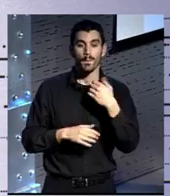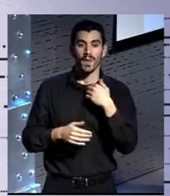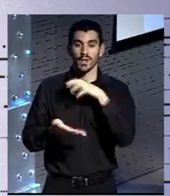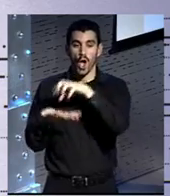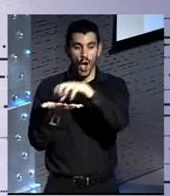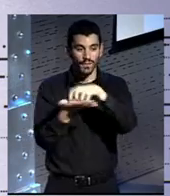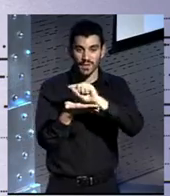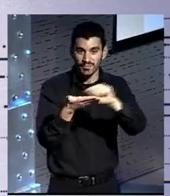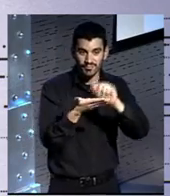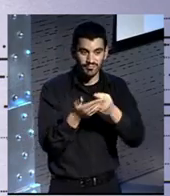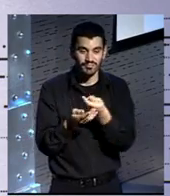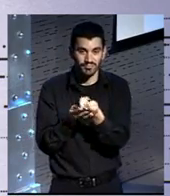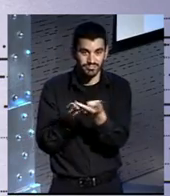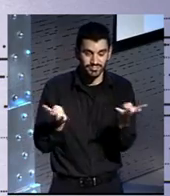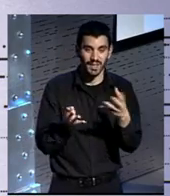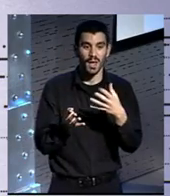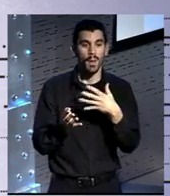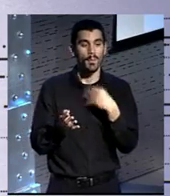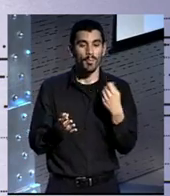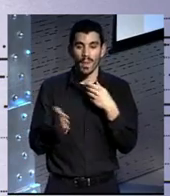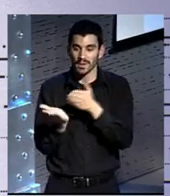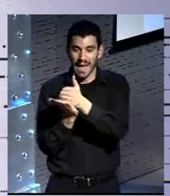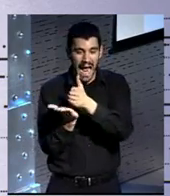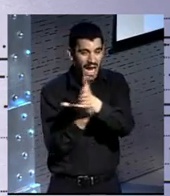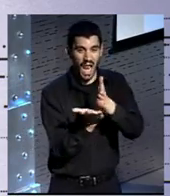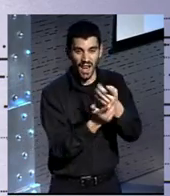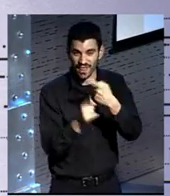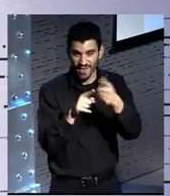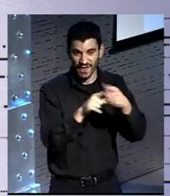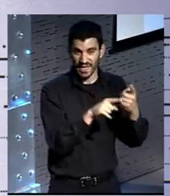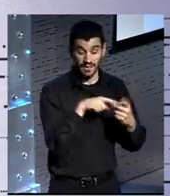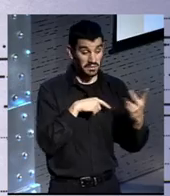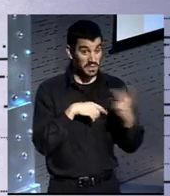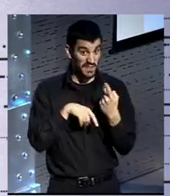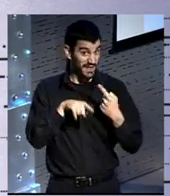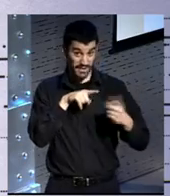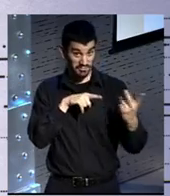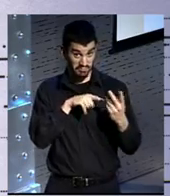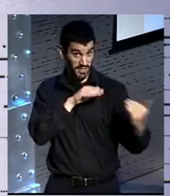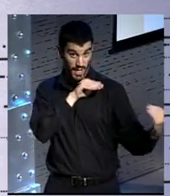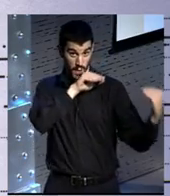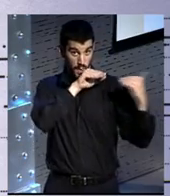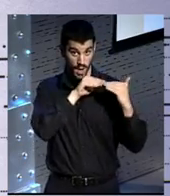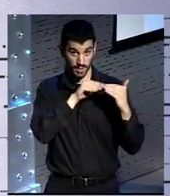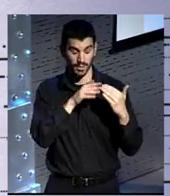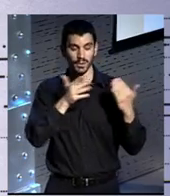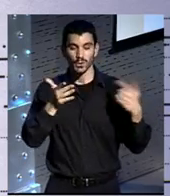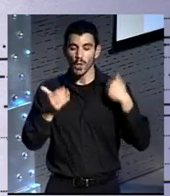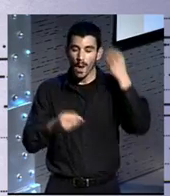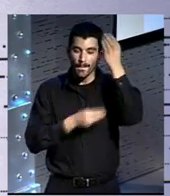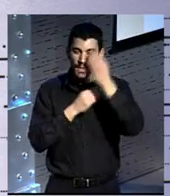no es lo que nos diferencia a unas de otras. Para mí, el verdadero cambio que supone la digitalización en la